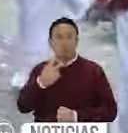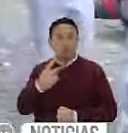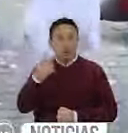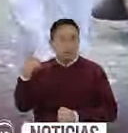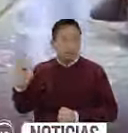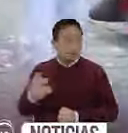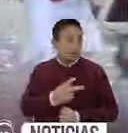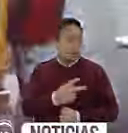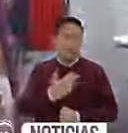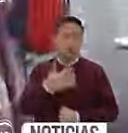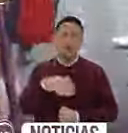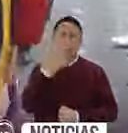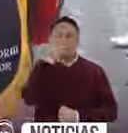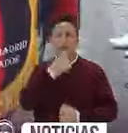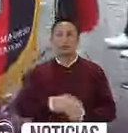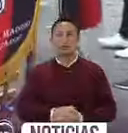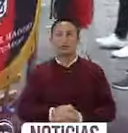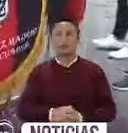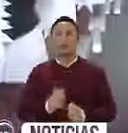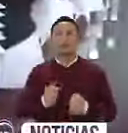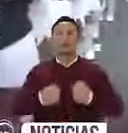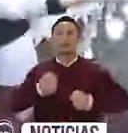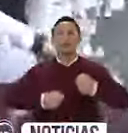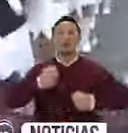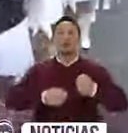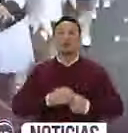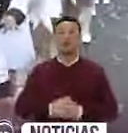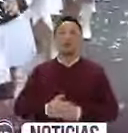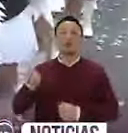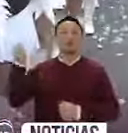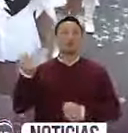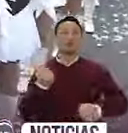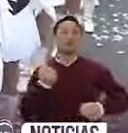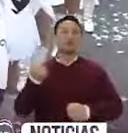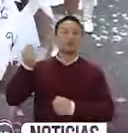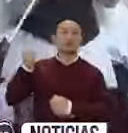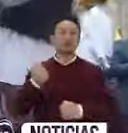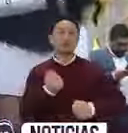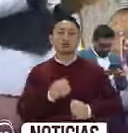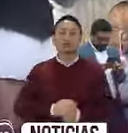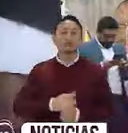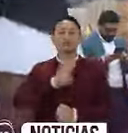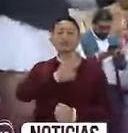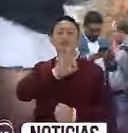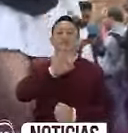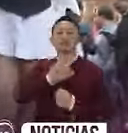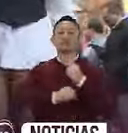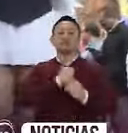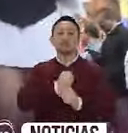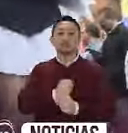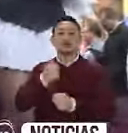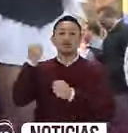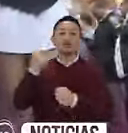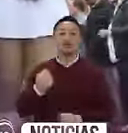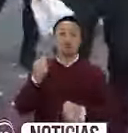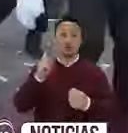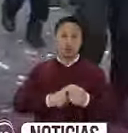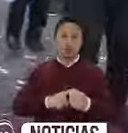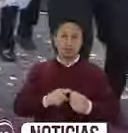de las comparsas, las bandas de paz y las bastoneras que rindieron su homenaje por los 490 años de la fundación de